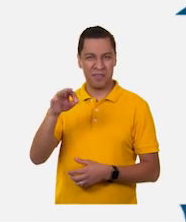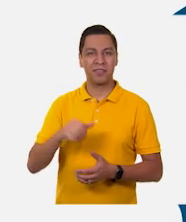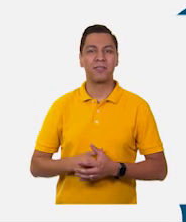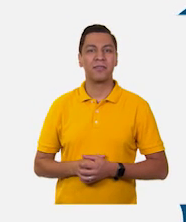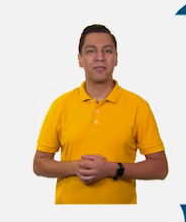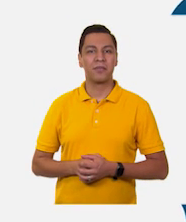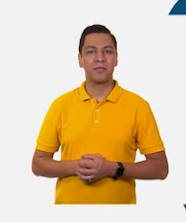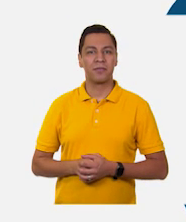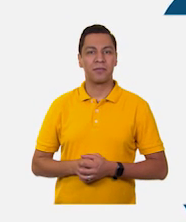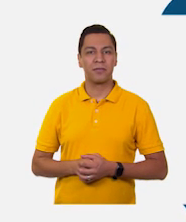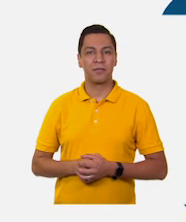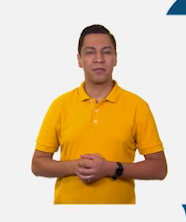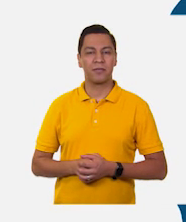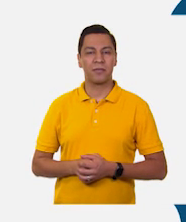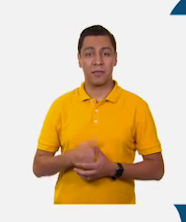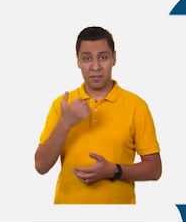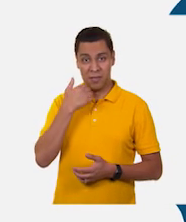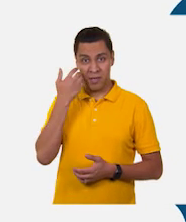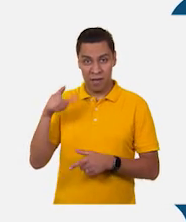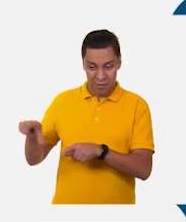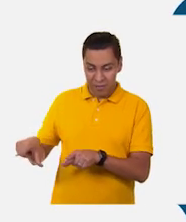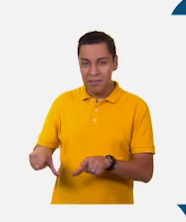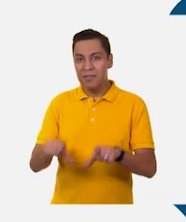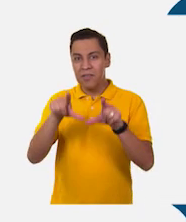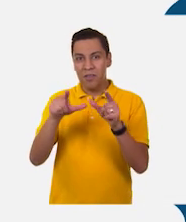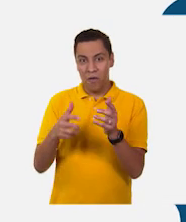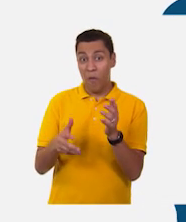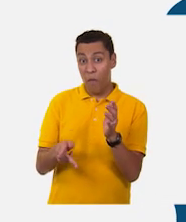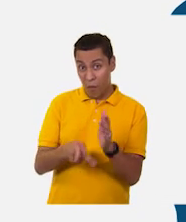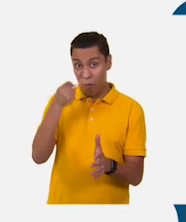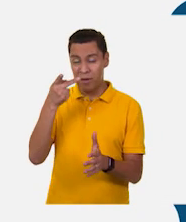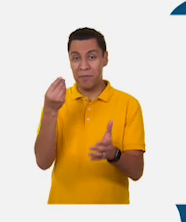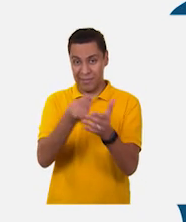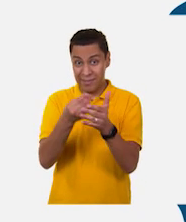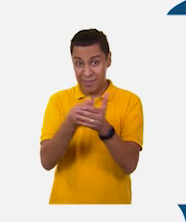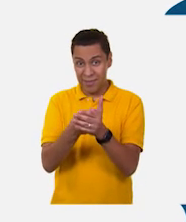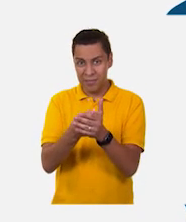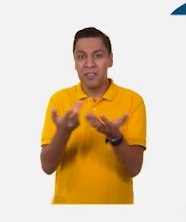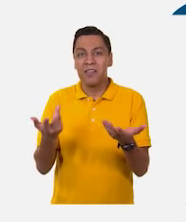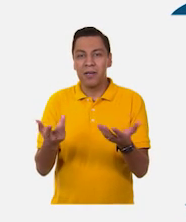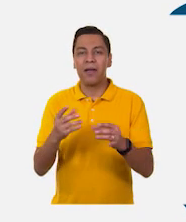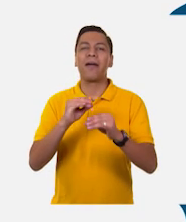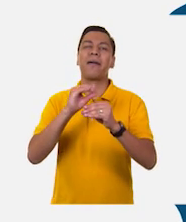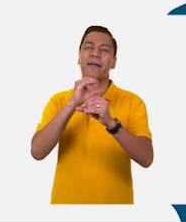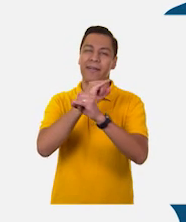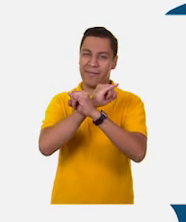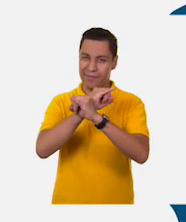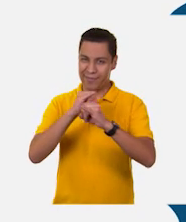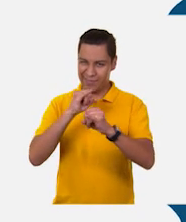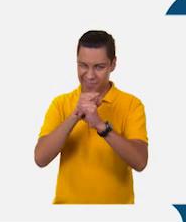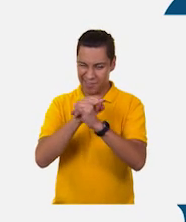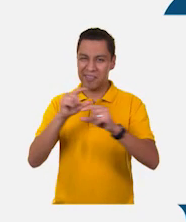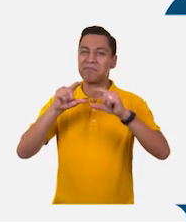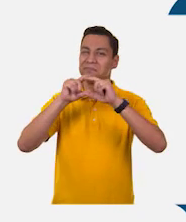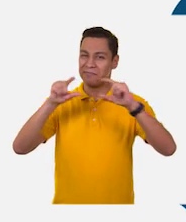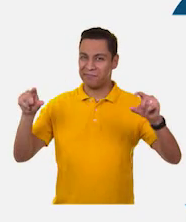conalitech.sep.gob.mx. Si quieres volver a ver los programas de Aprende en Casa, los puedes encontrar en la siguiente liga: